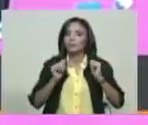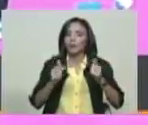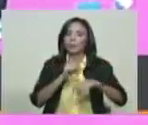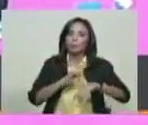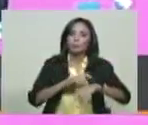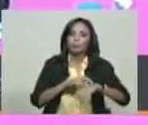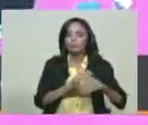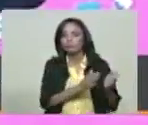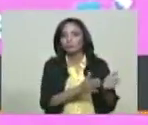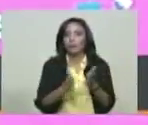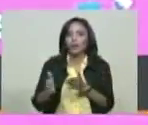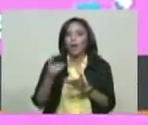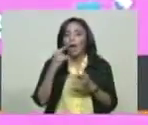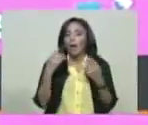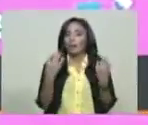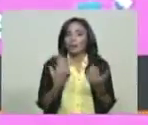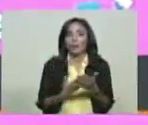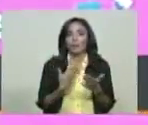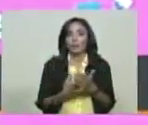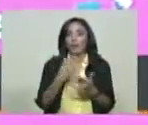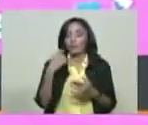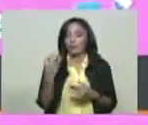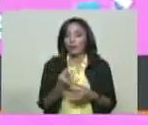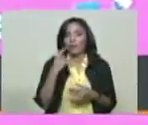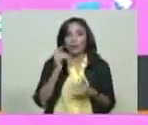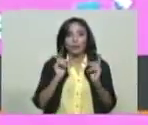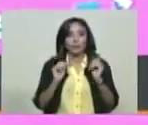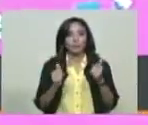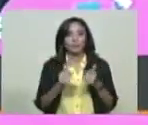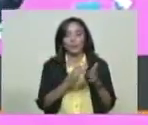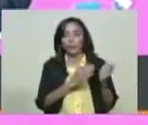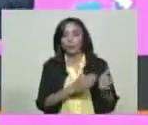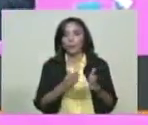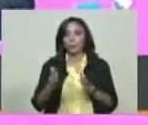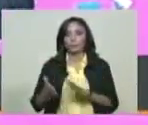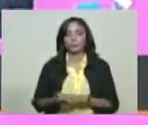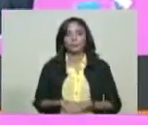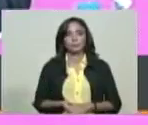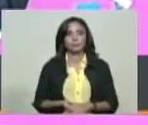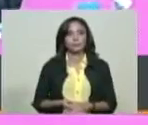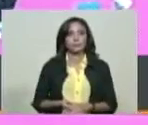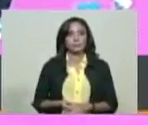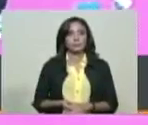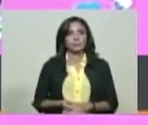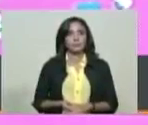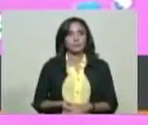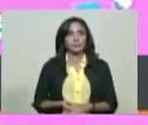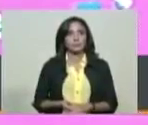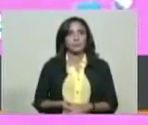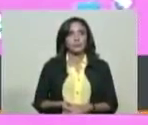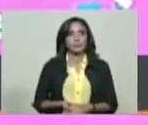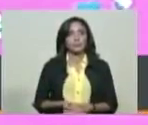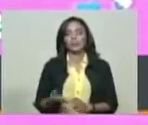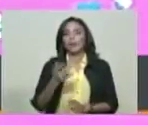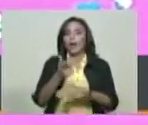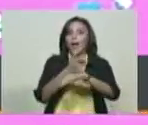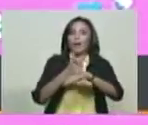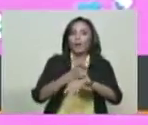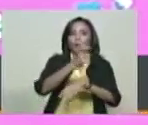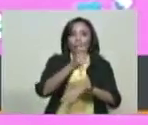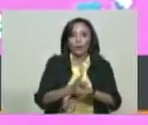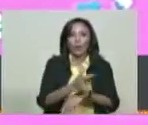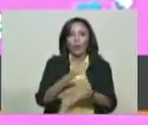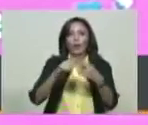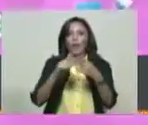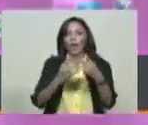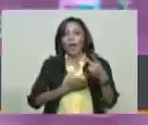y de verdad tenemos que ir los nuevos comienzos compañeros gobernadores hermanos gobernadores alcaldes alcaldes que tiene